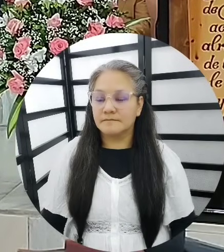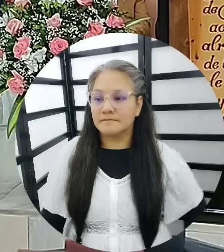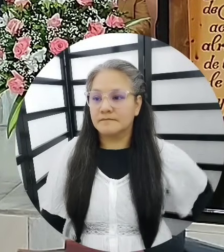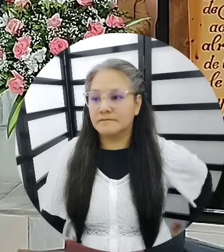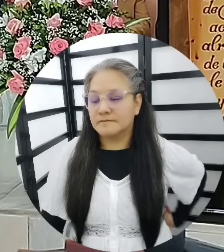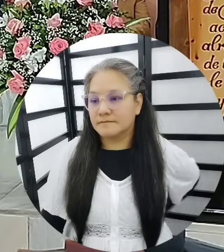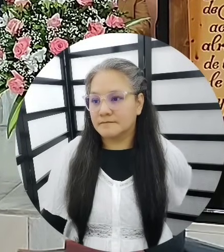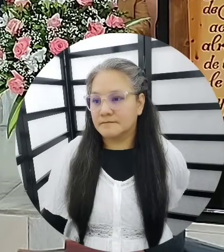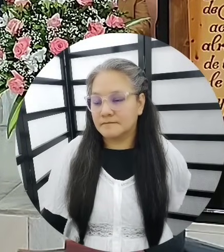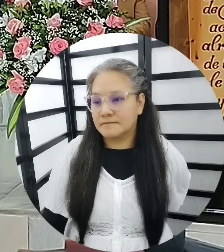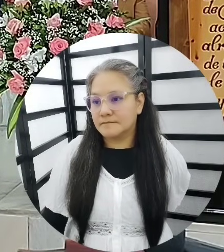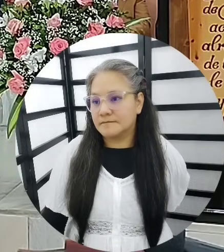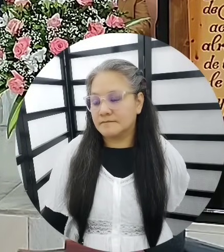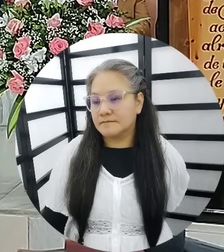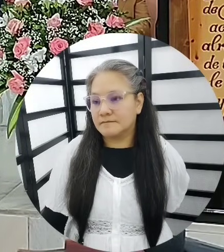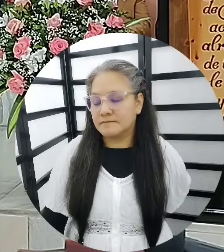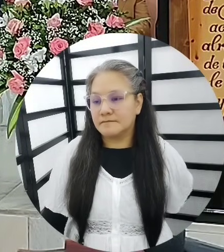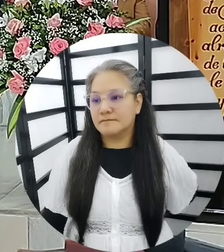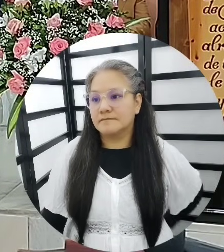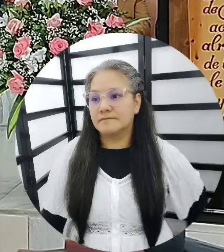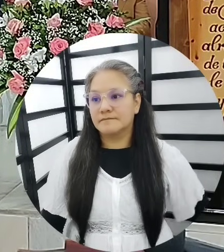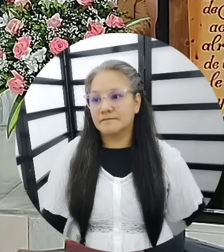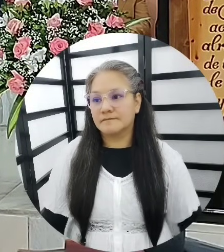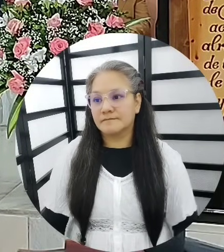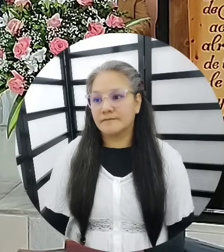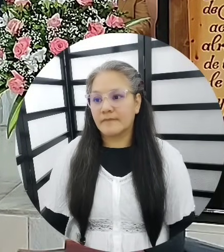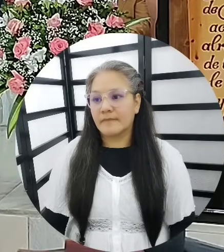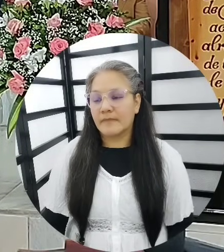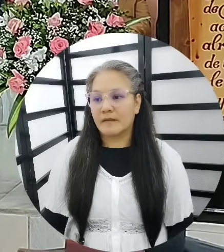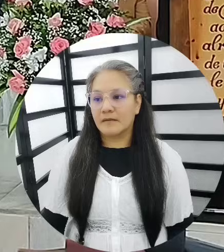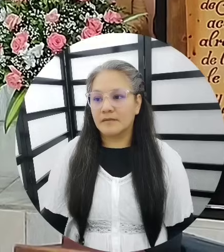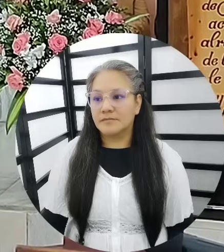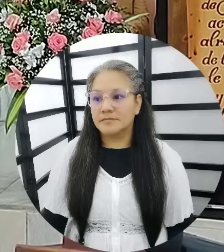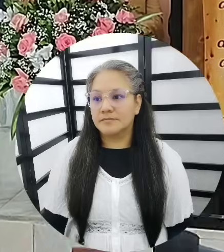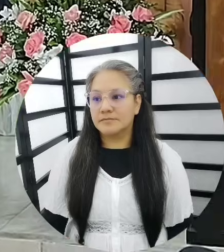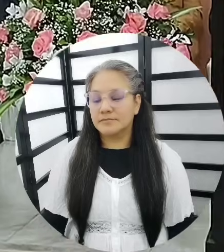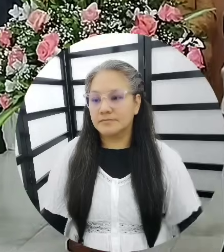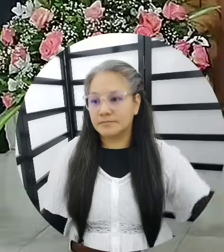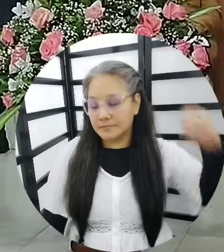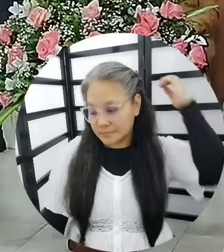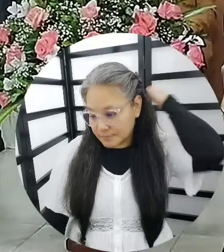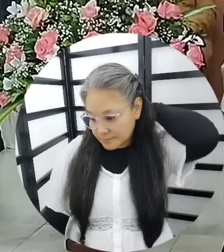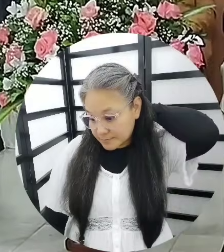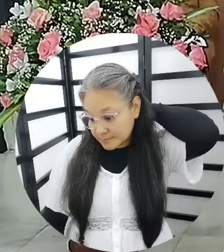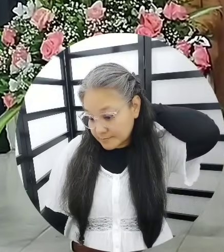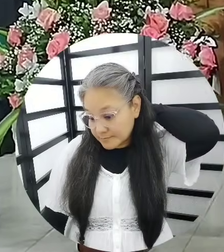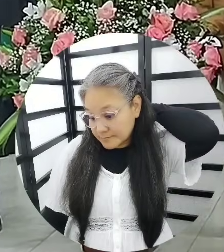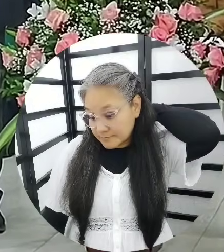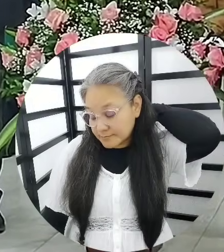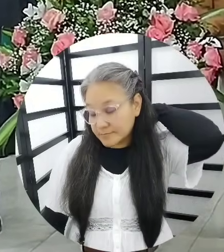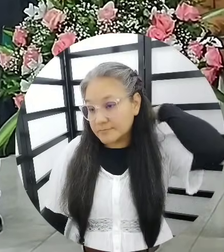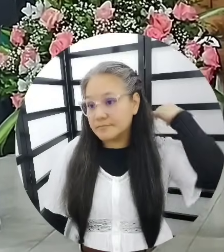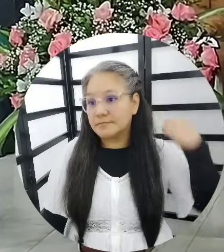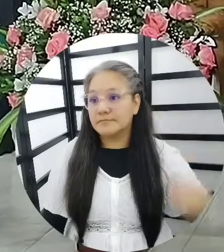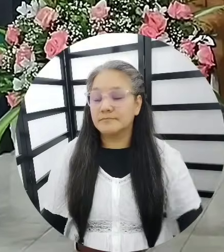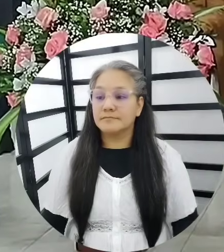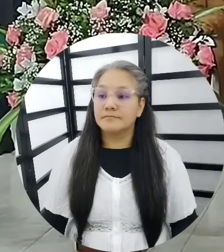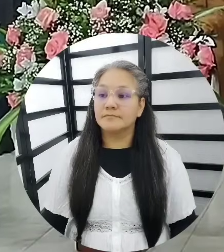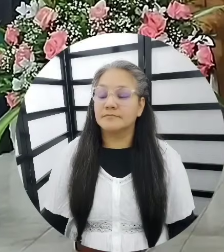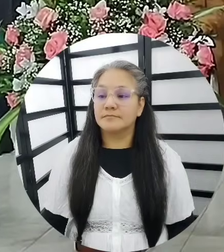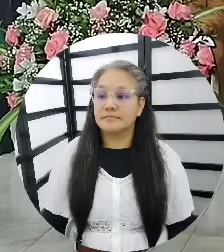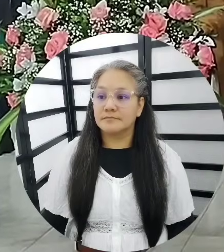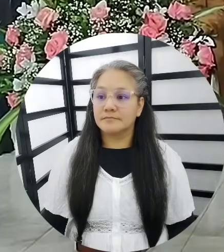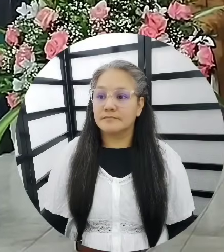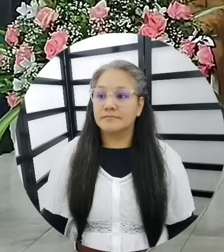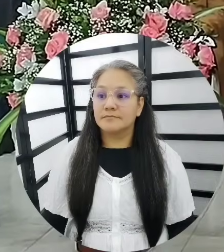a 60 años de historia, de trabajo, de sacrificio, de esfuerzo,